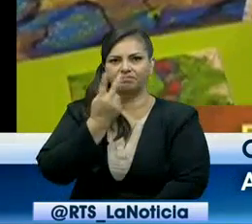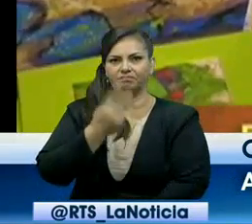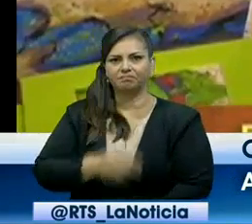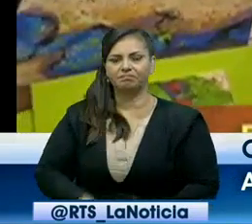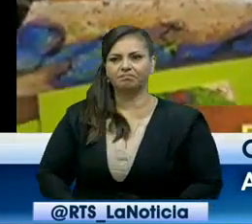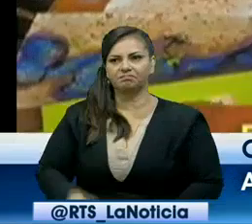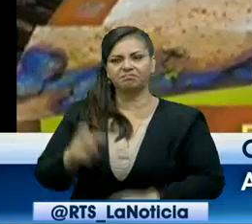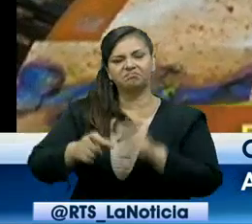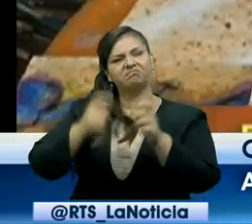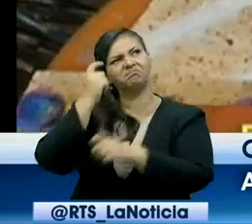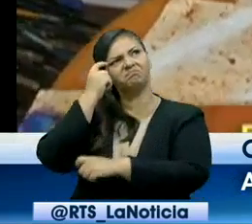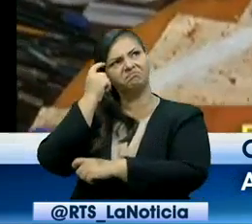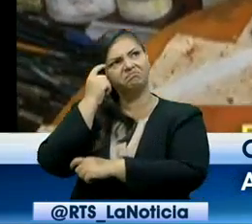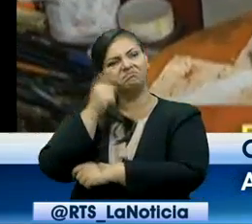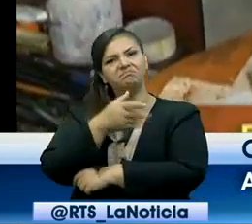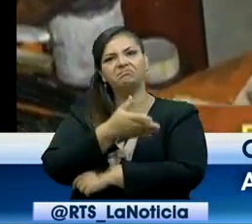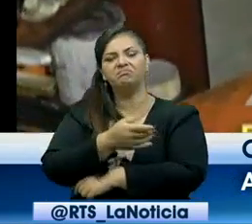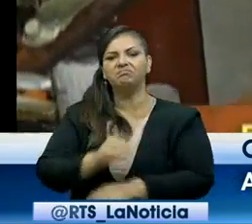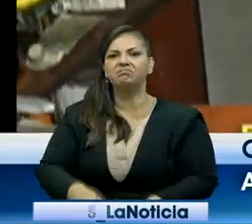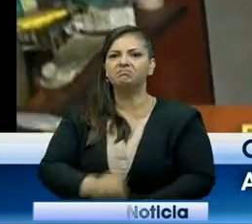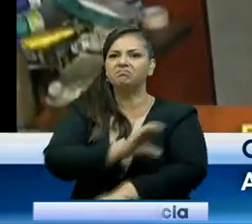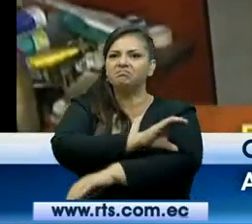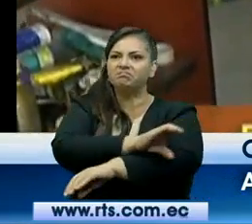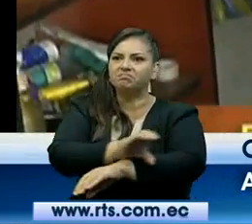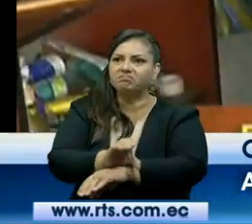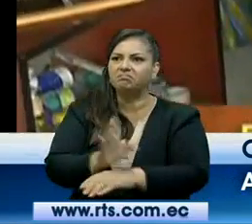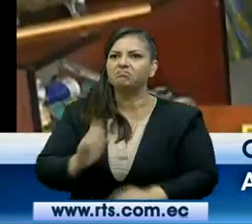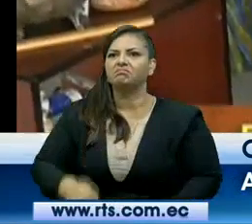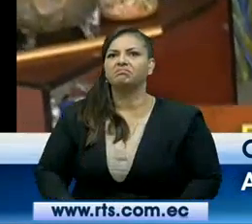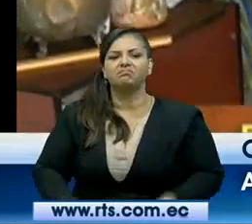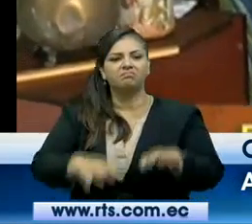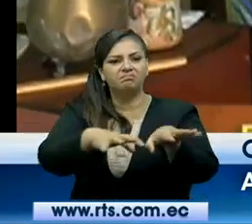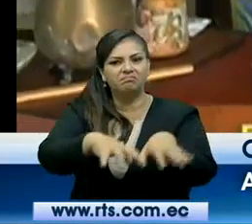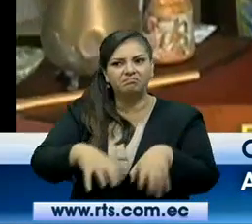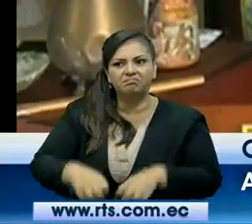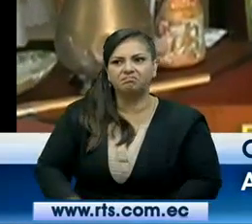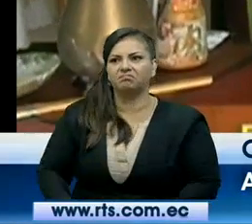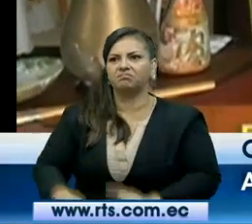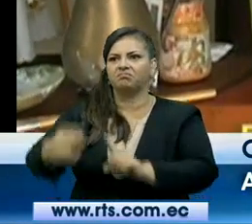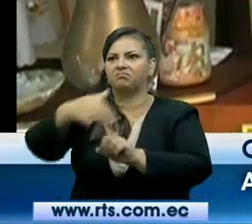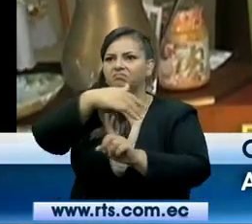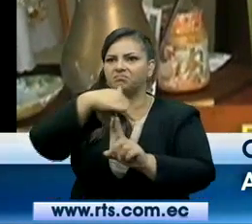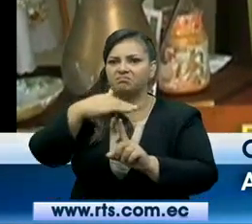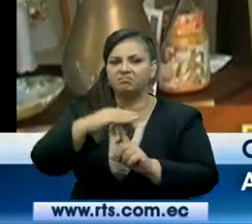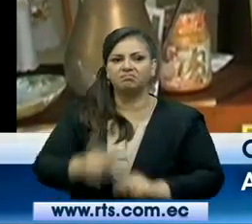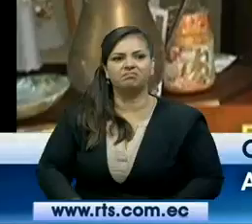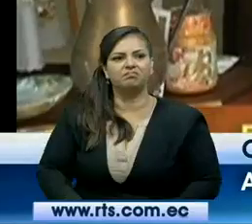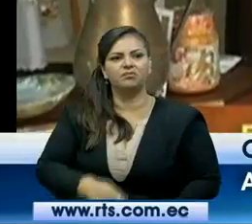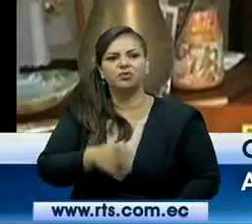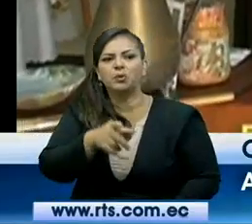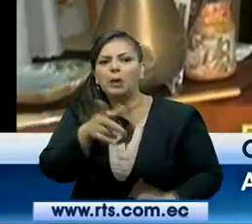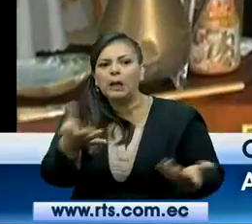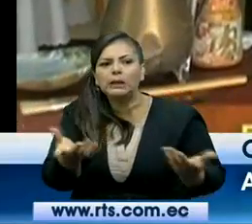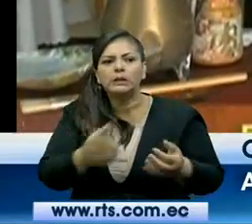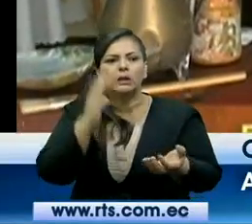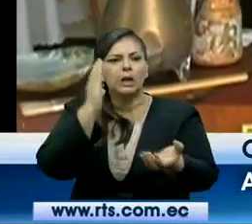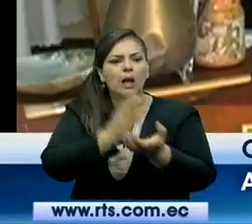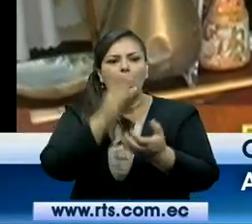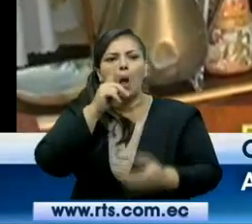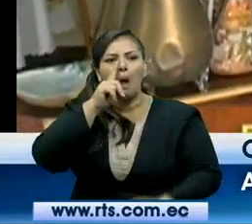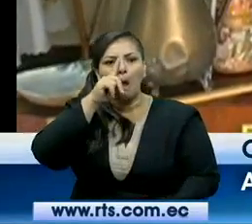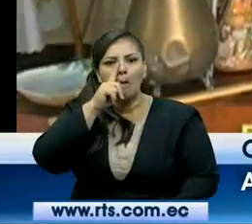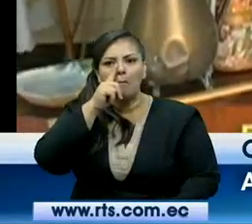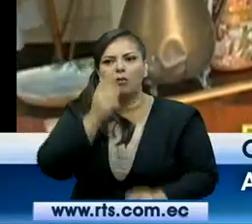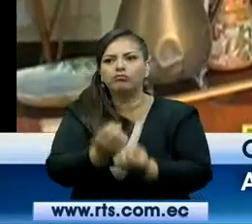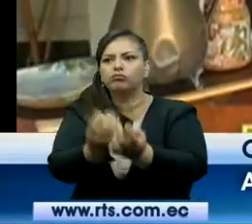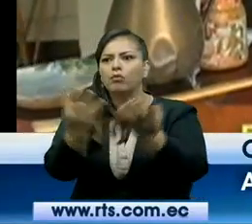está preocupada del grano está preocupada del medio ambiente de la gente que trabaja de cuánta plata va a sacar y en mi